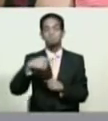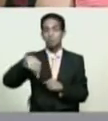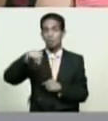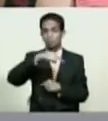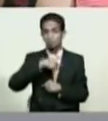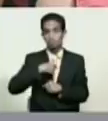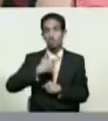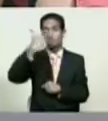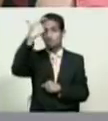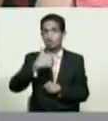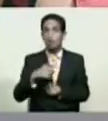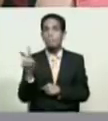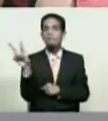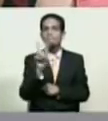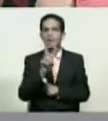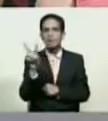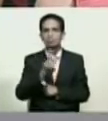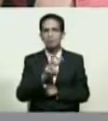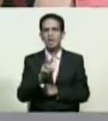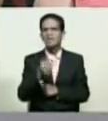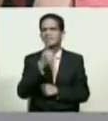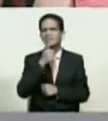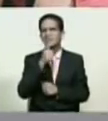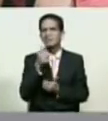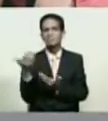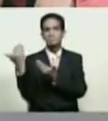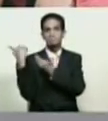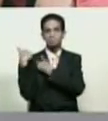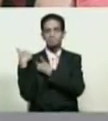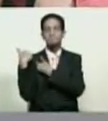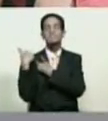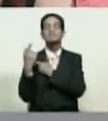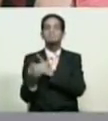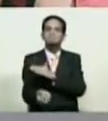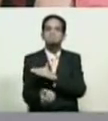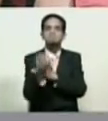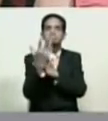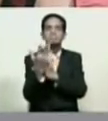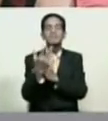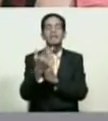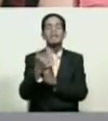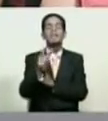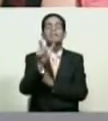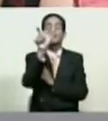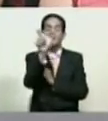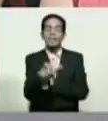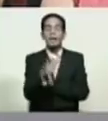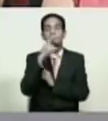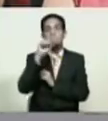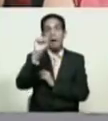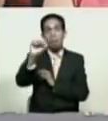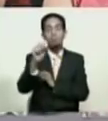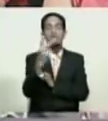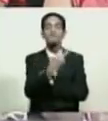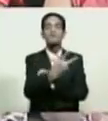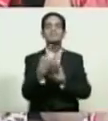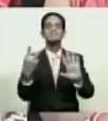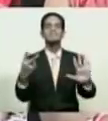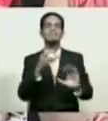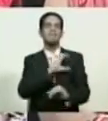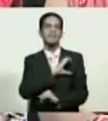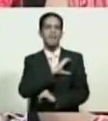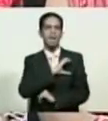Venezuela lo lanza el presidente Nicolás Maduro el 27 de enero de este año y así inicia